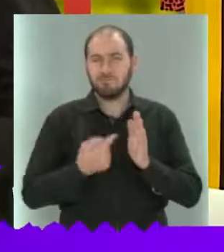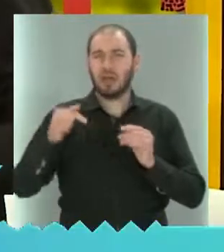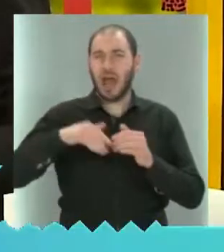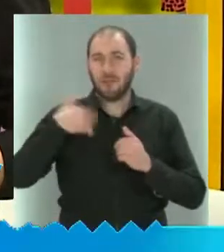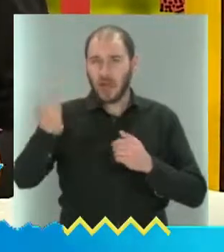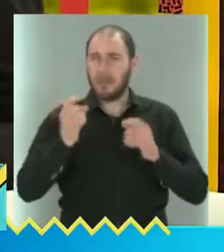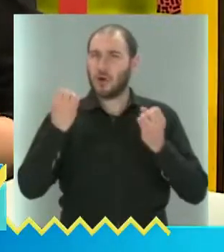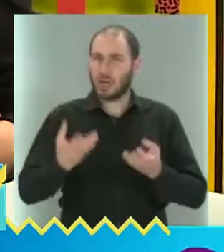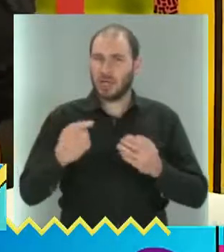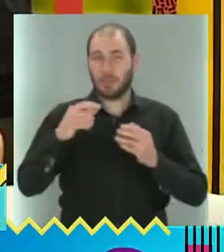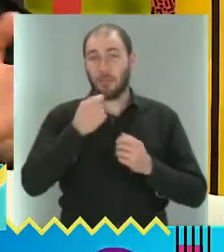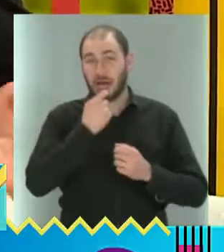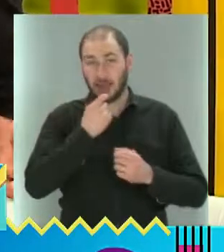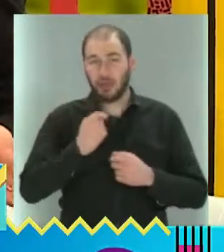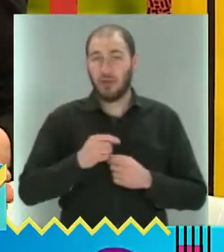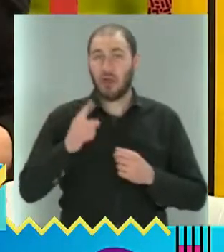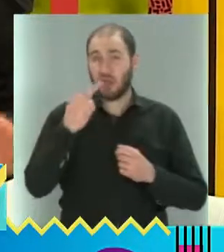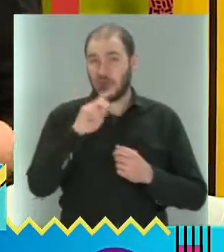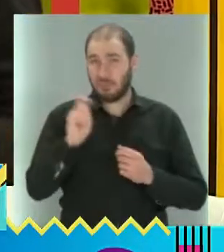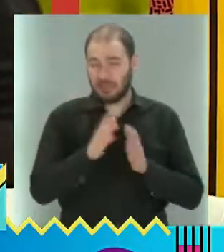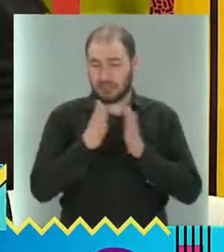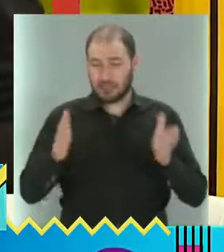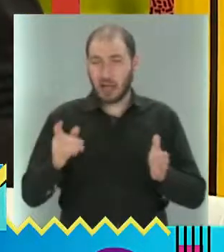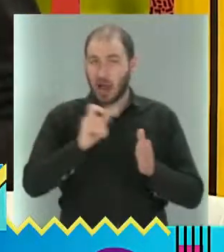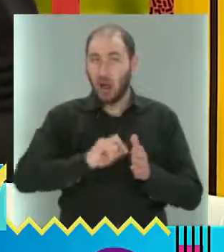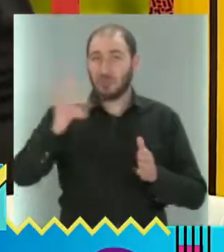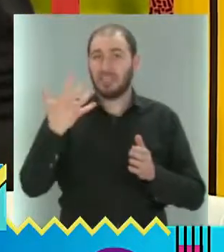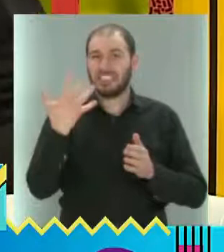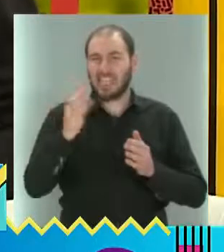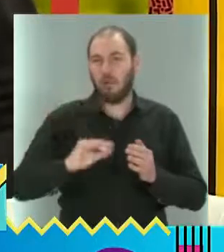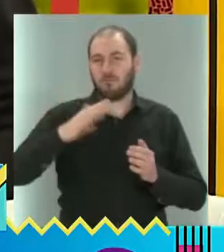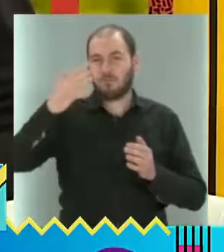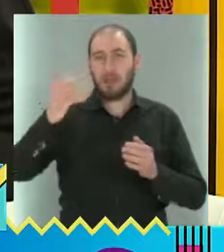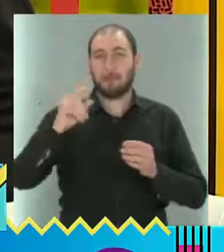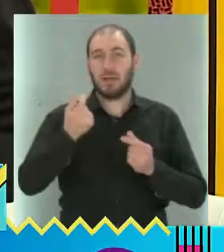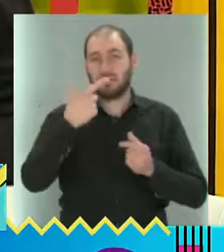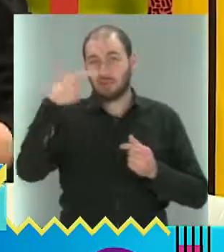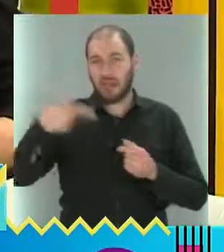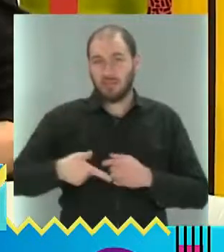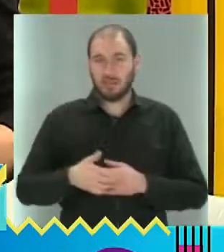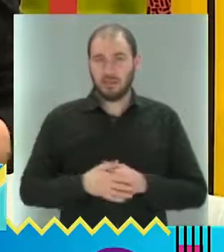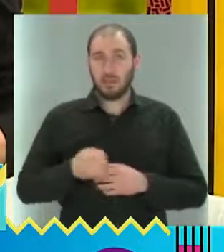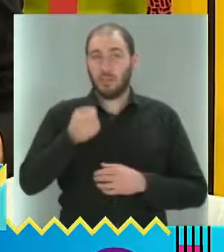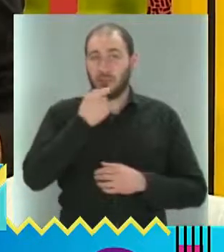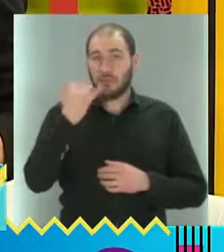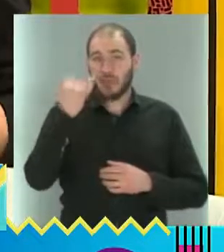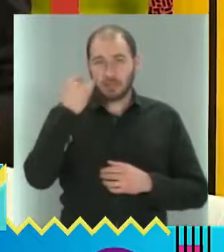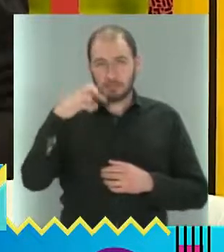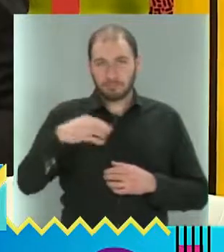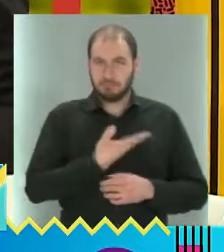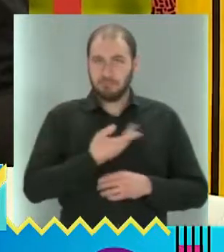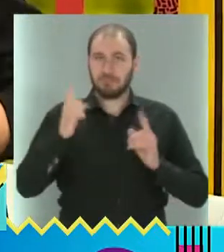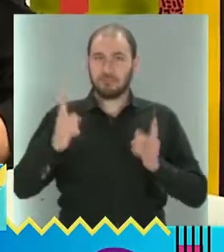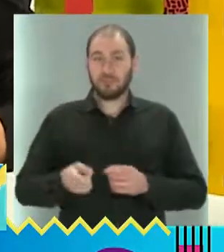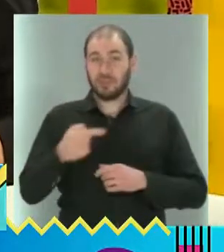externas que hacen que, por ejemplo, en 2 meses haya aumentado 5 veces el precio de la nafta, en el caso de YPF? Y